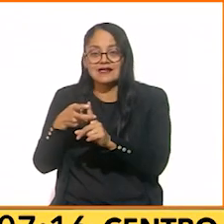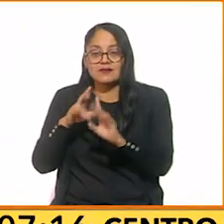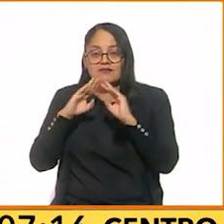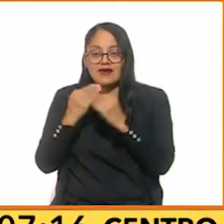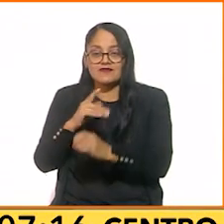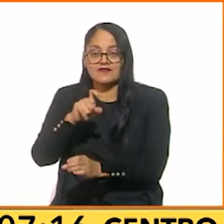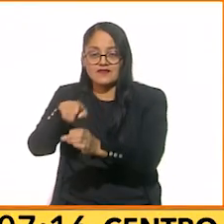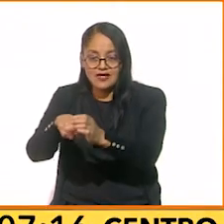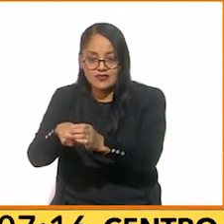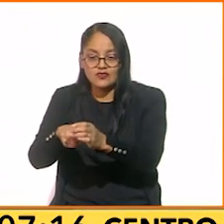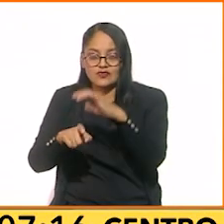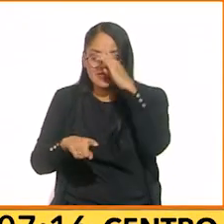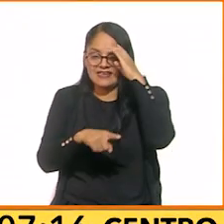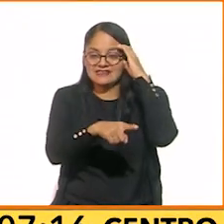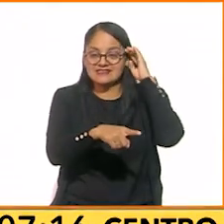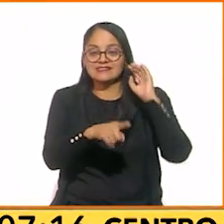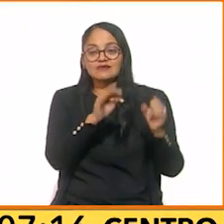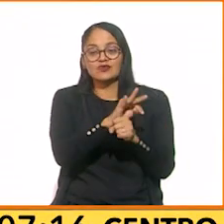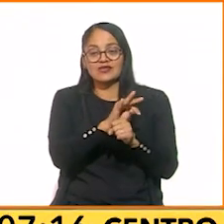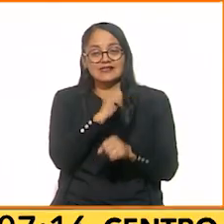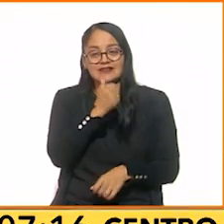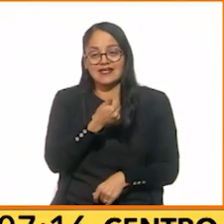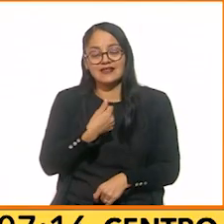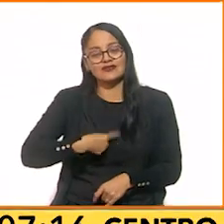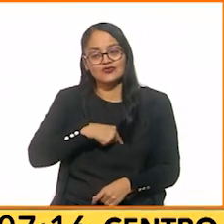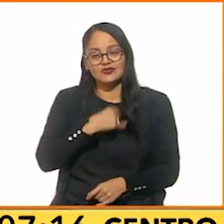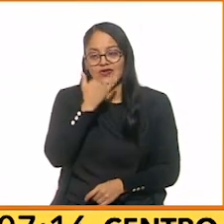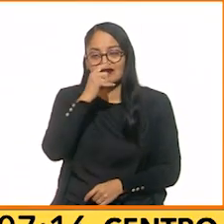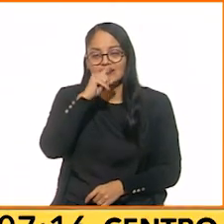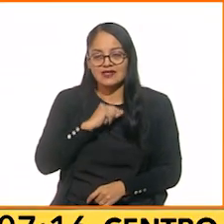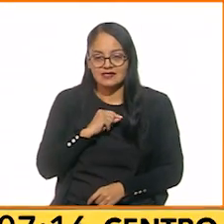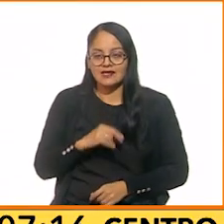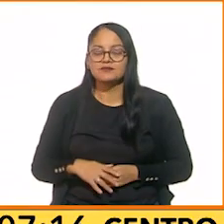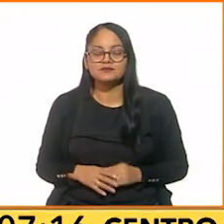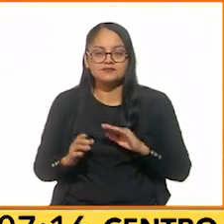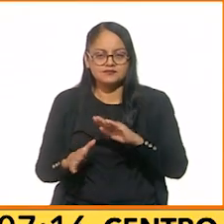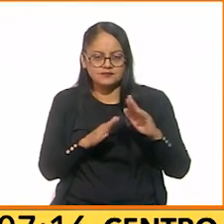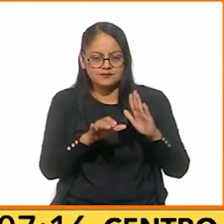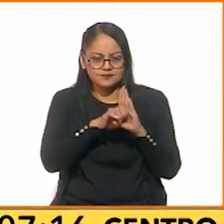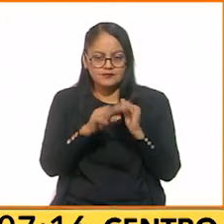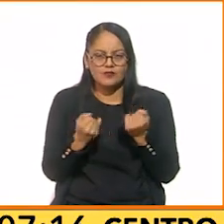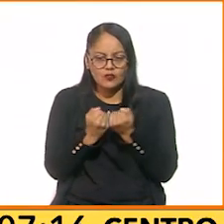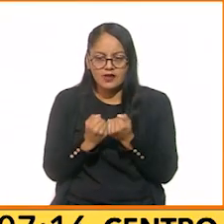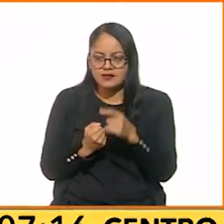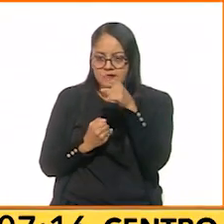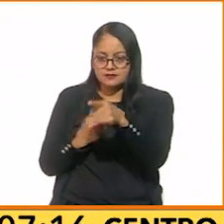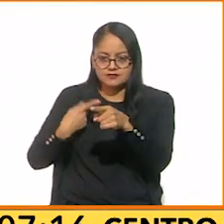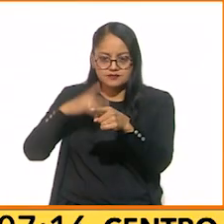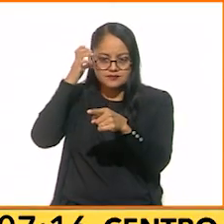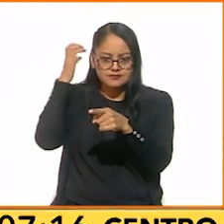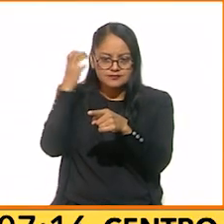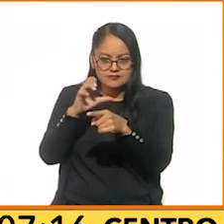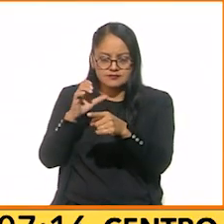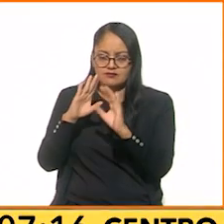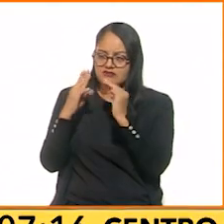condiciones que les permitan tener protección. Por otra parte, el hecho de que garanticemos impunidad a los criminales y no